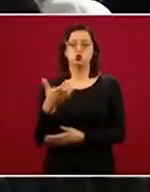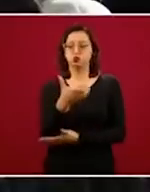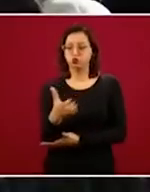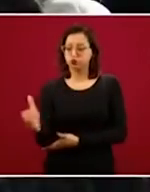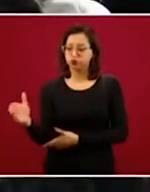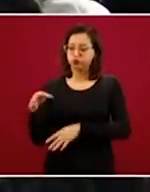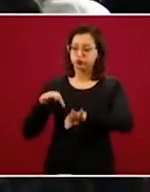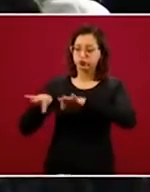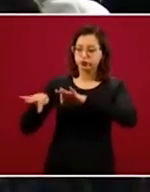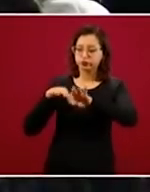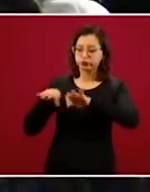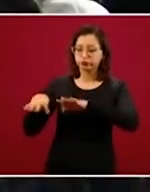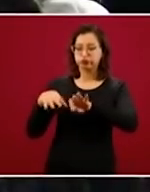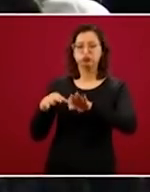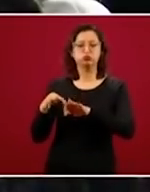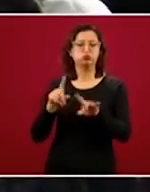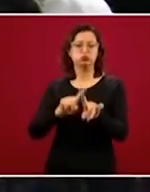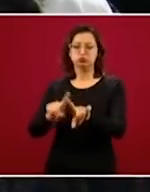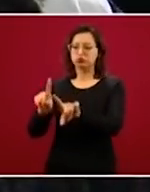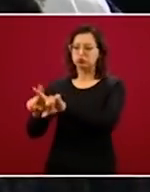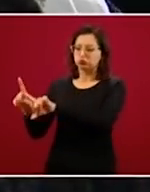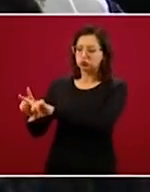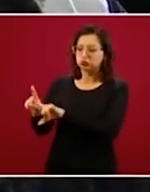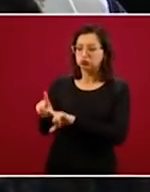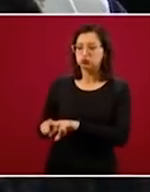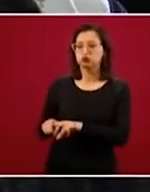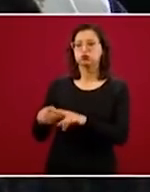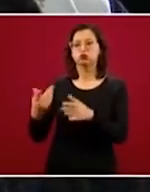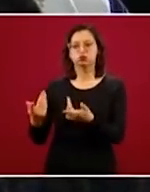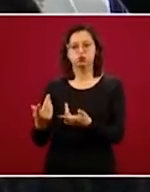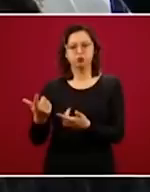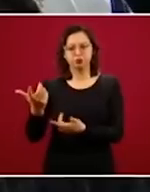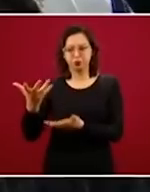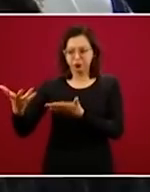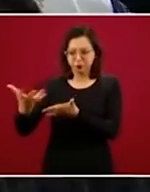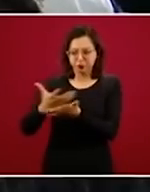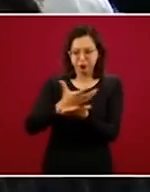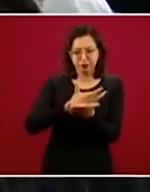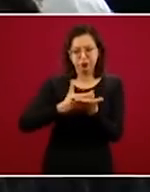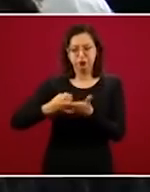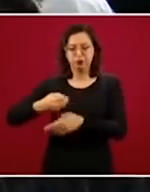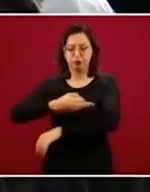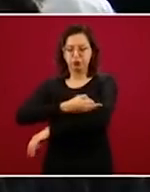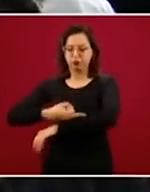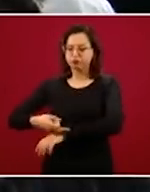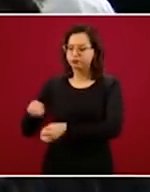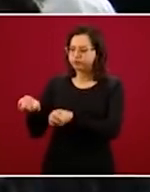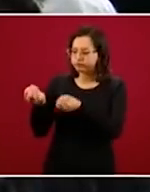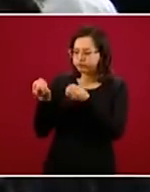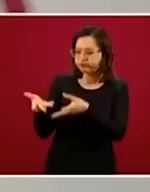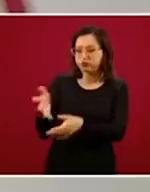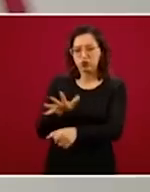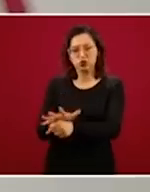les permita mantener a la familia